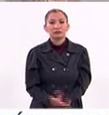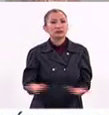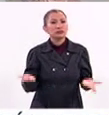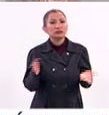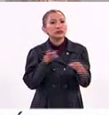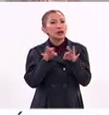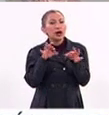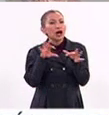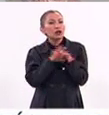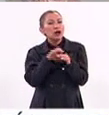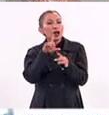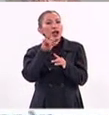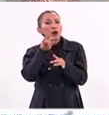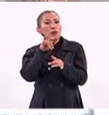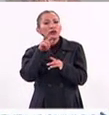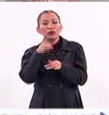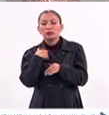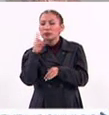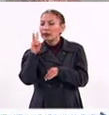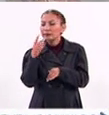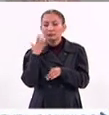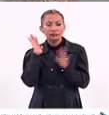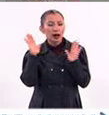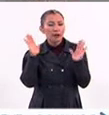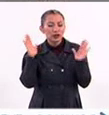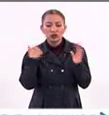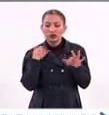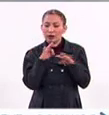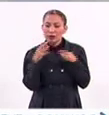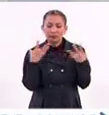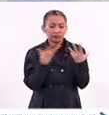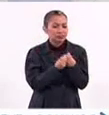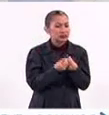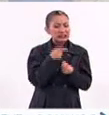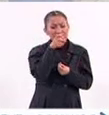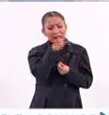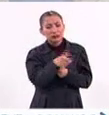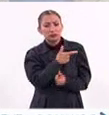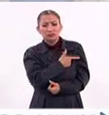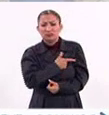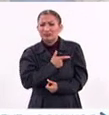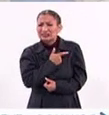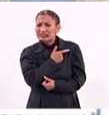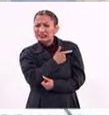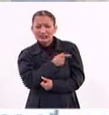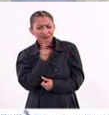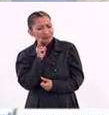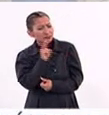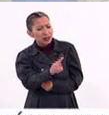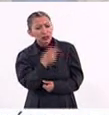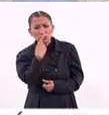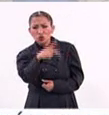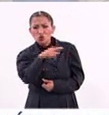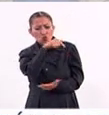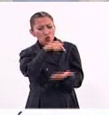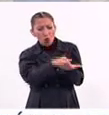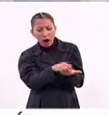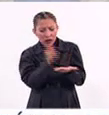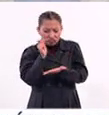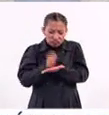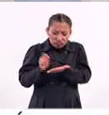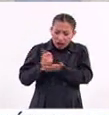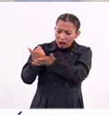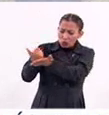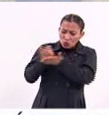¿Cómo es trabajar con León Portilla? No, es una delicia. No, sabes, es un placer verlo en su estudio con